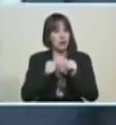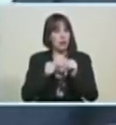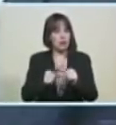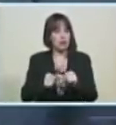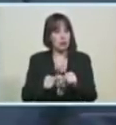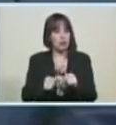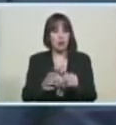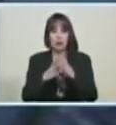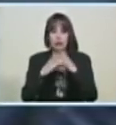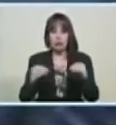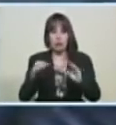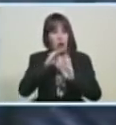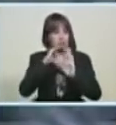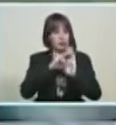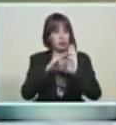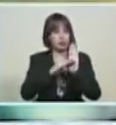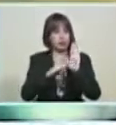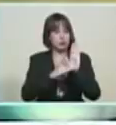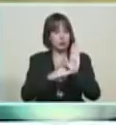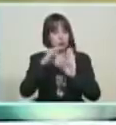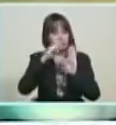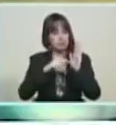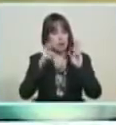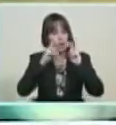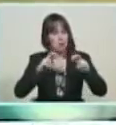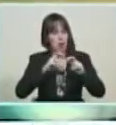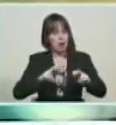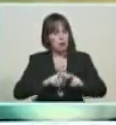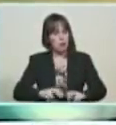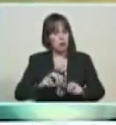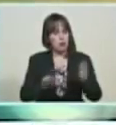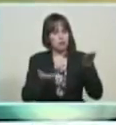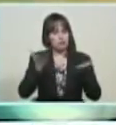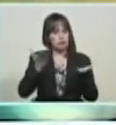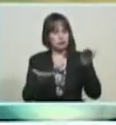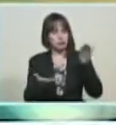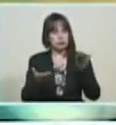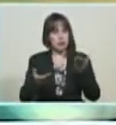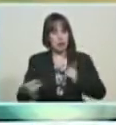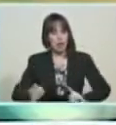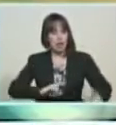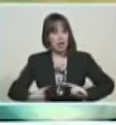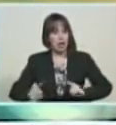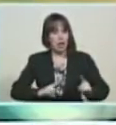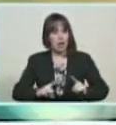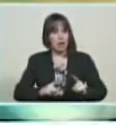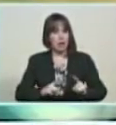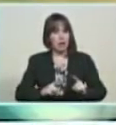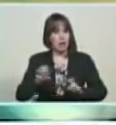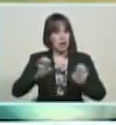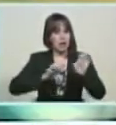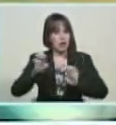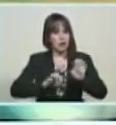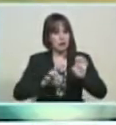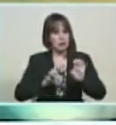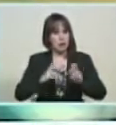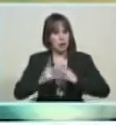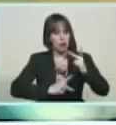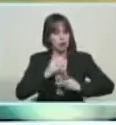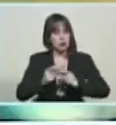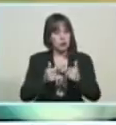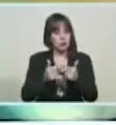que son las 10 líneas estratégicas. Tenemos que ir logrando el equilibrio